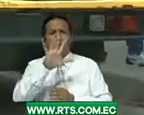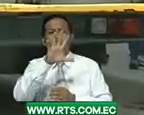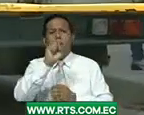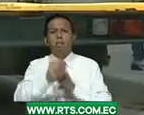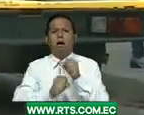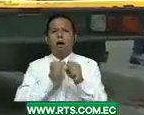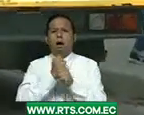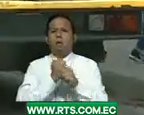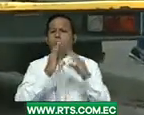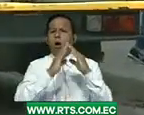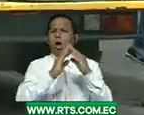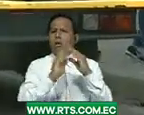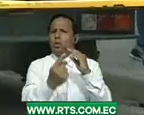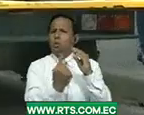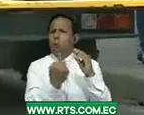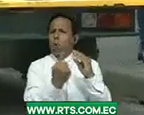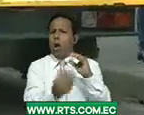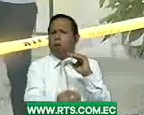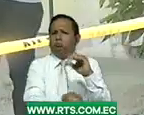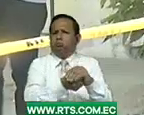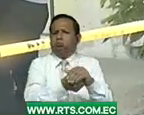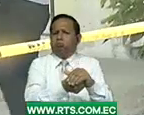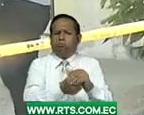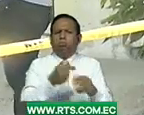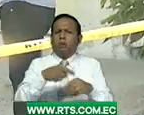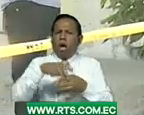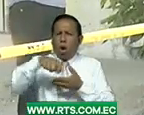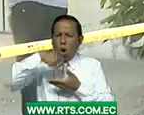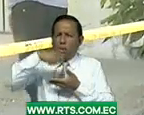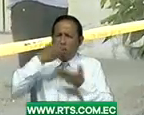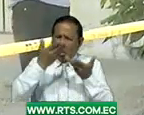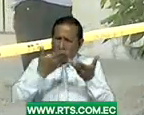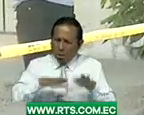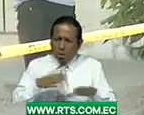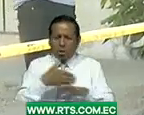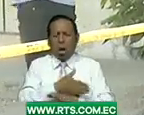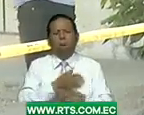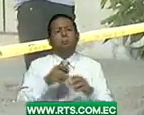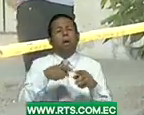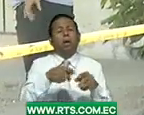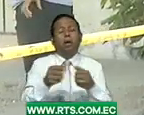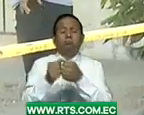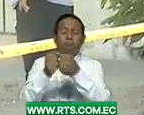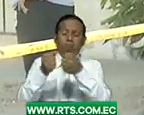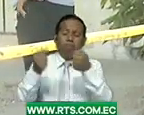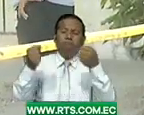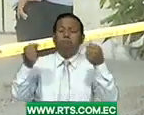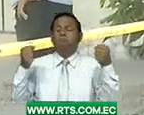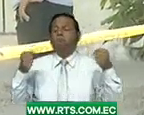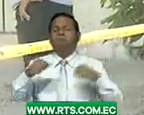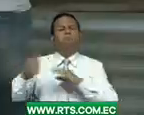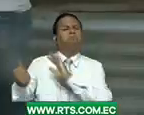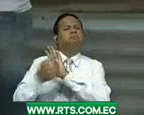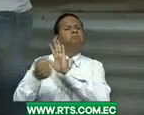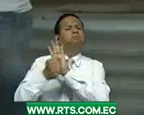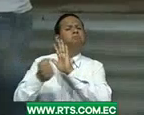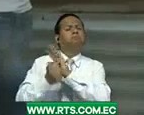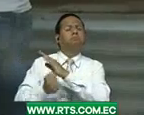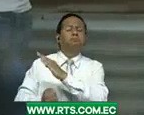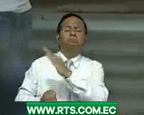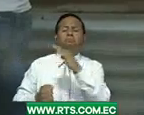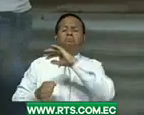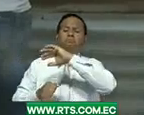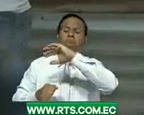que estaba sola en su domicilio. Había pasado la hora del almuerzo, pero se asomó a la ventana para ver quiénes la llamaban. Y al abrir